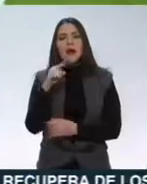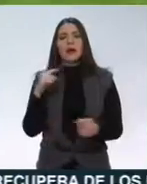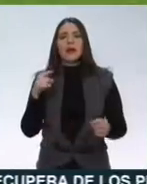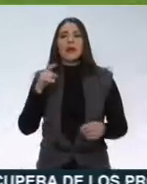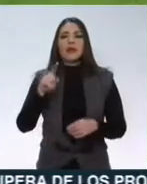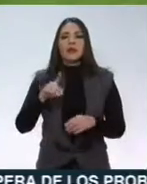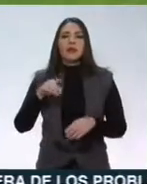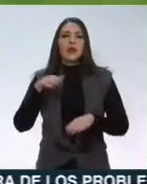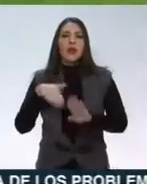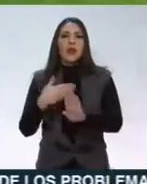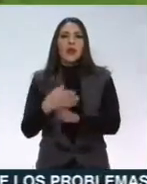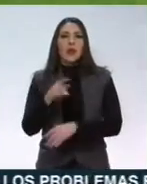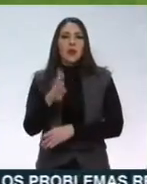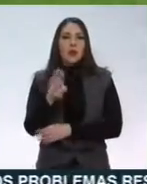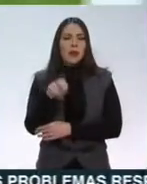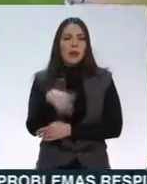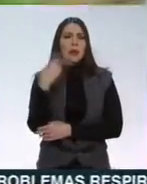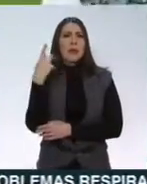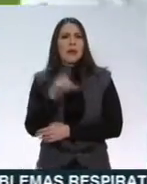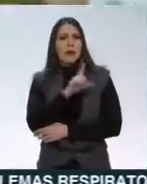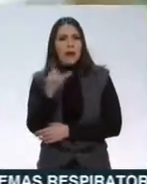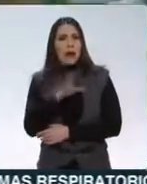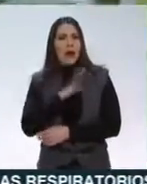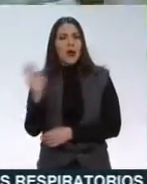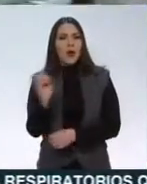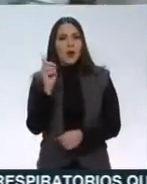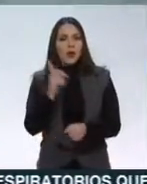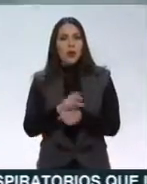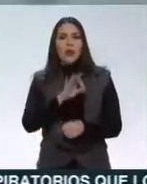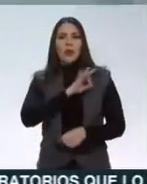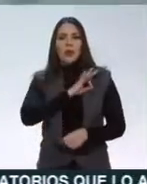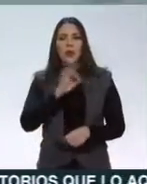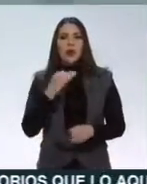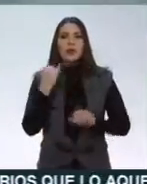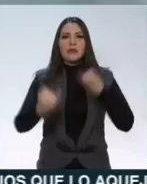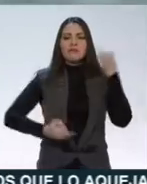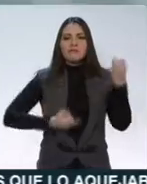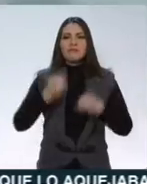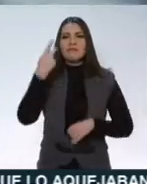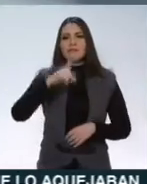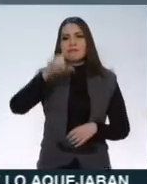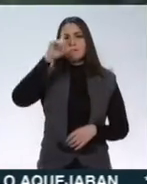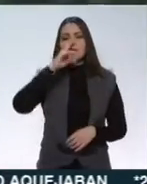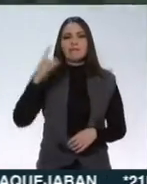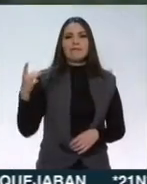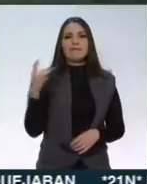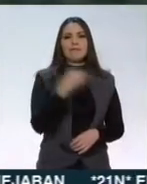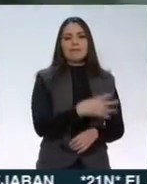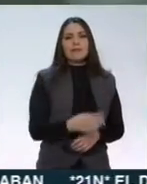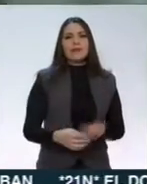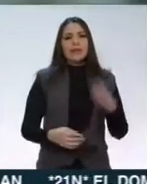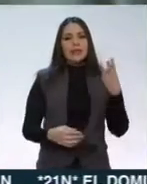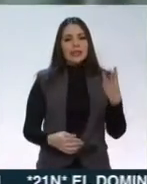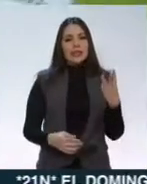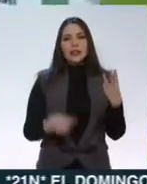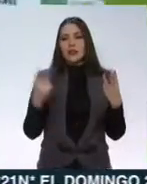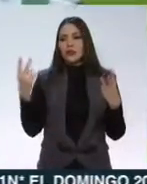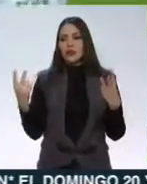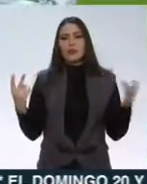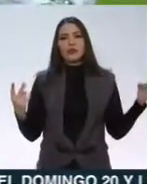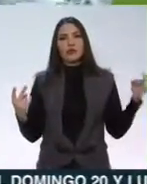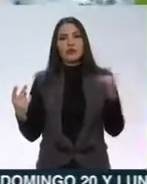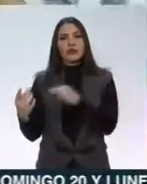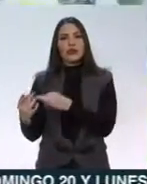aunque tuvo todavía oportunidad de poder recorrer, no lo ataja. 3-2 le pega la fiera al Cruz